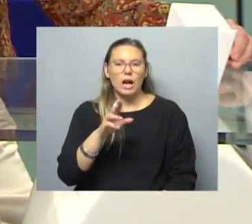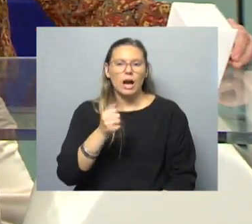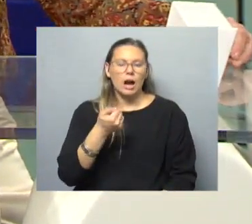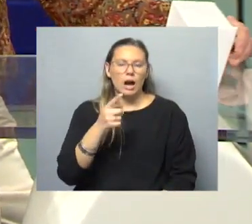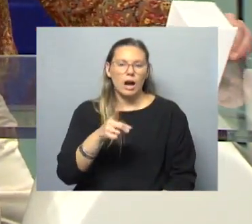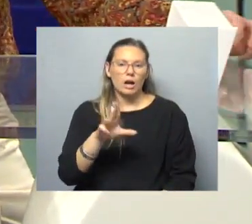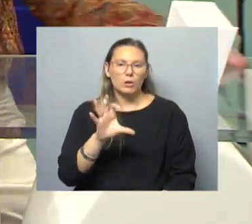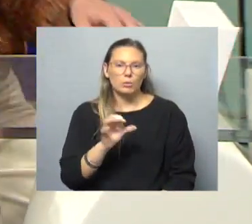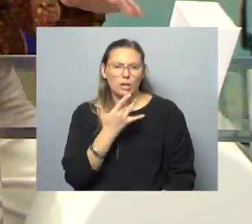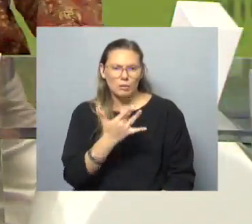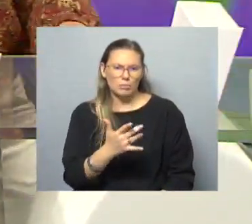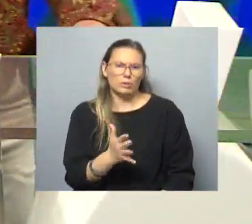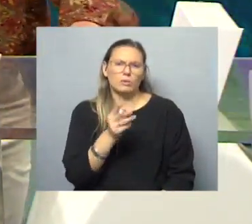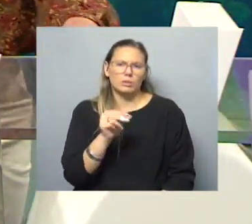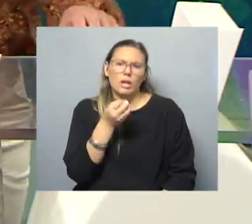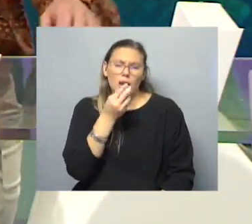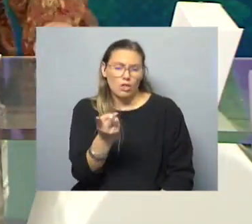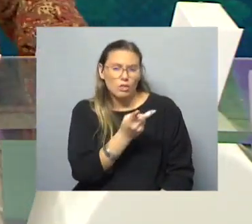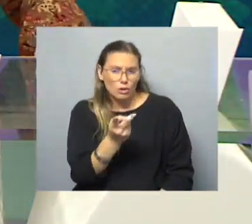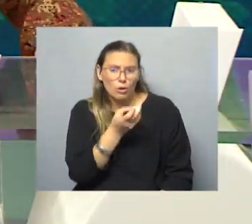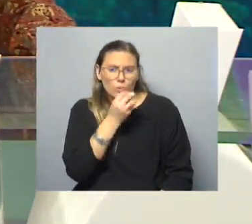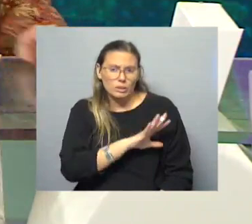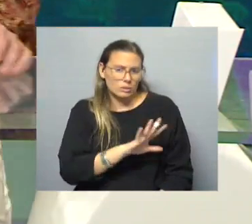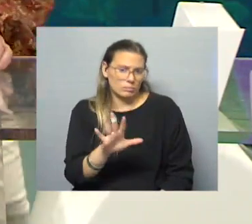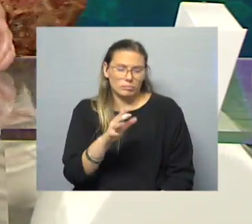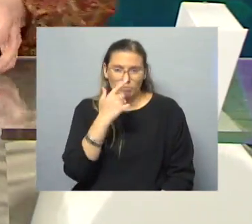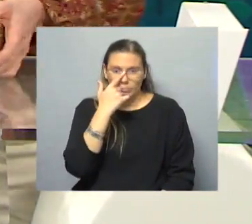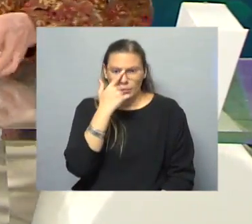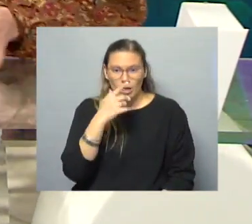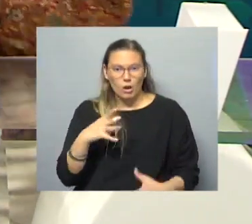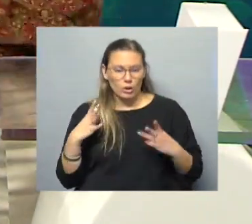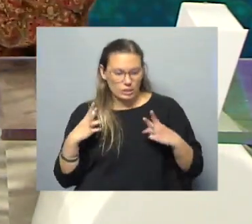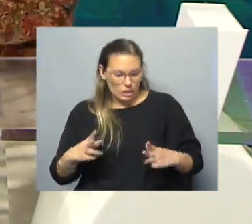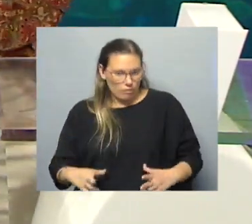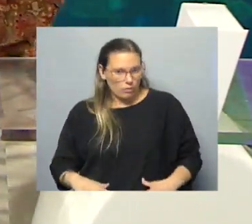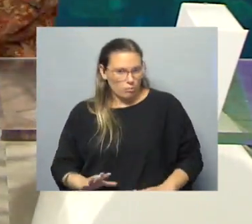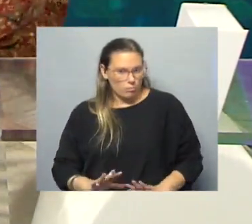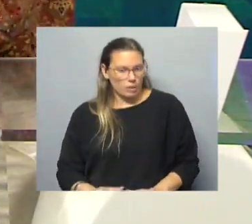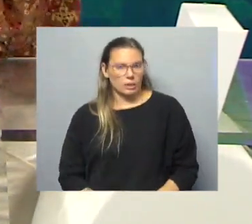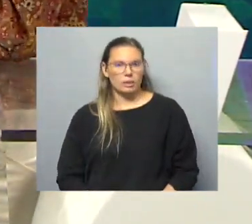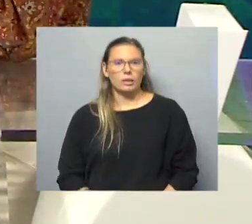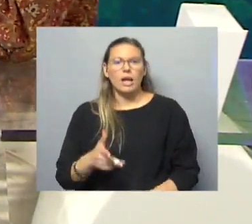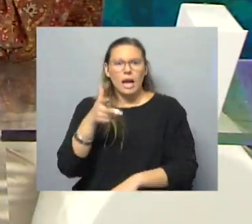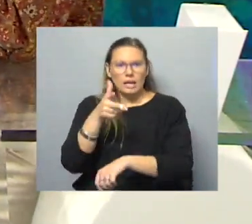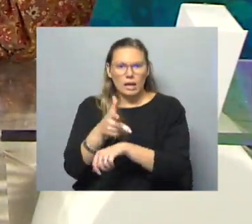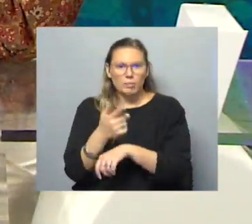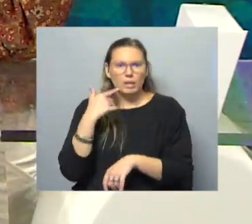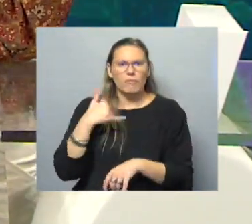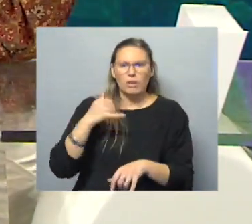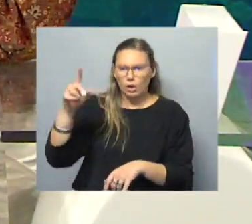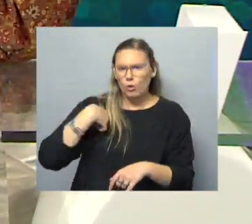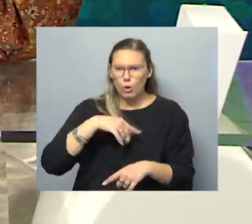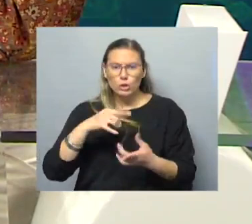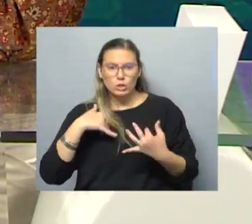Qué divina, ¿eh? Ah, no, divino. Las dos divinas, Agus también. Me encanta. Conjunto. Además, cámara, manejo, total. Voy acá, vengo